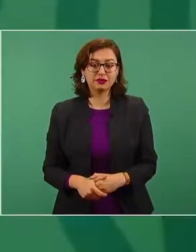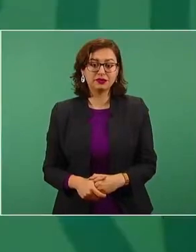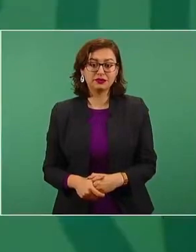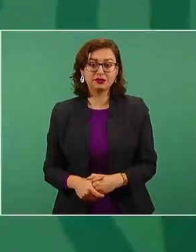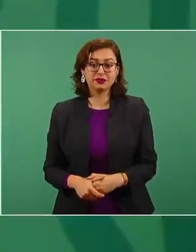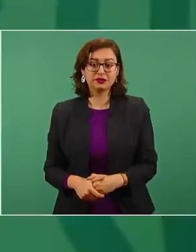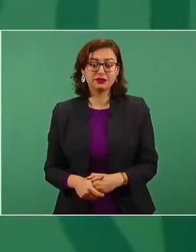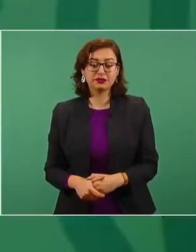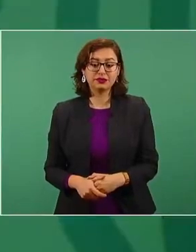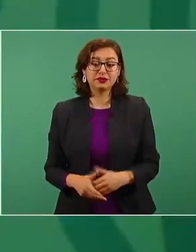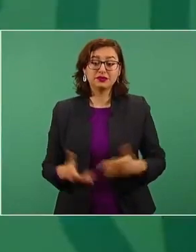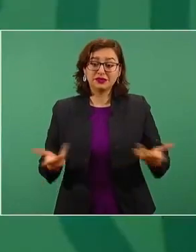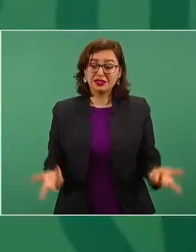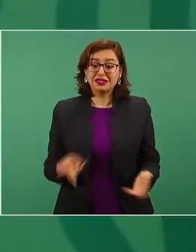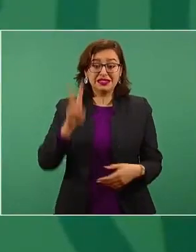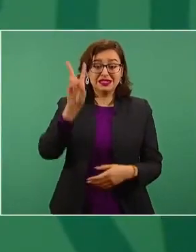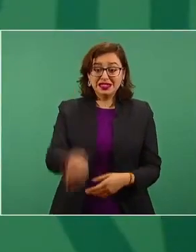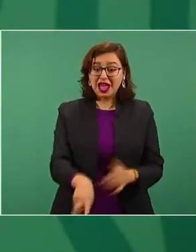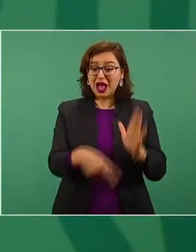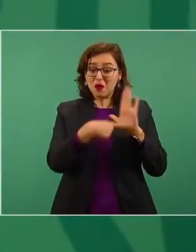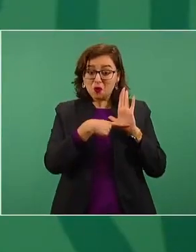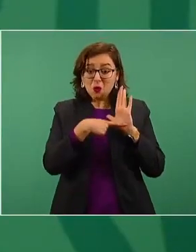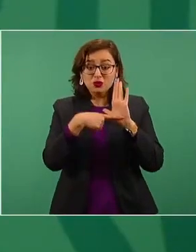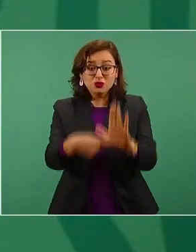es eficaz